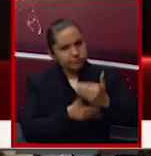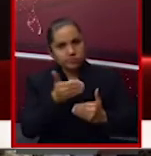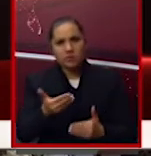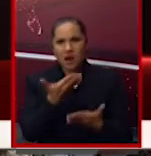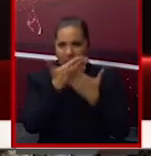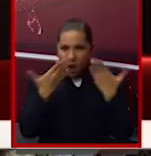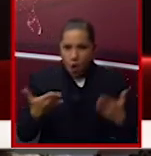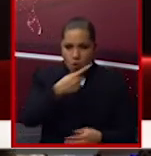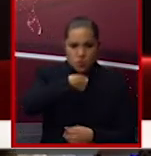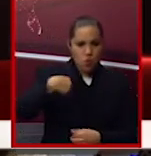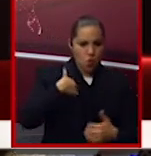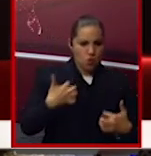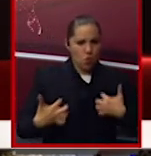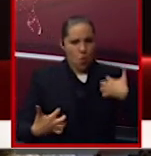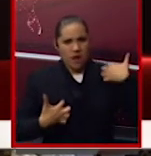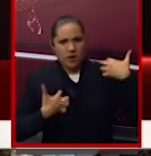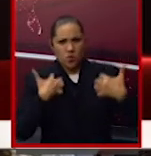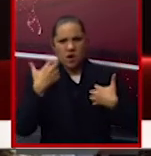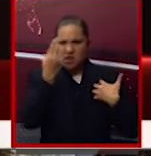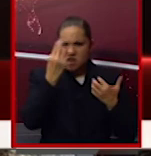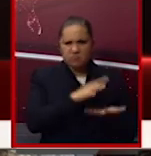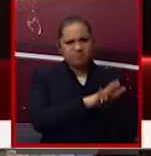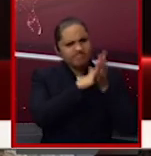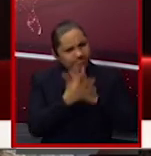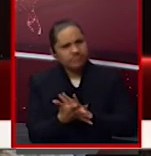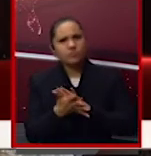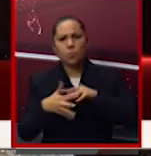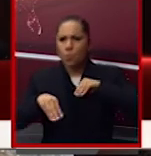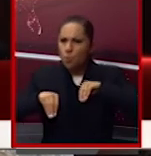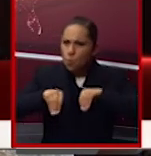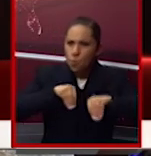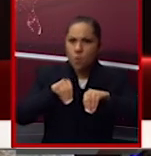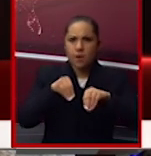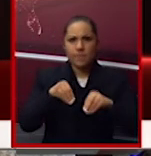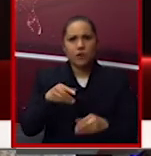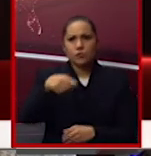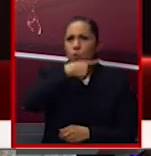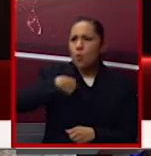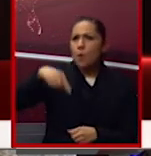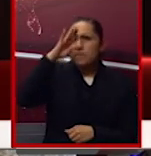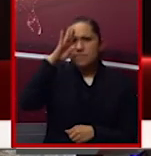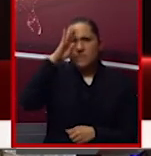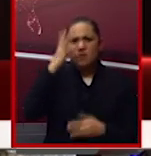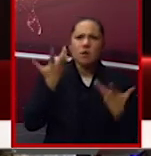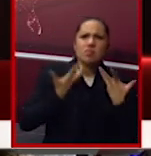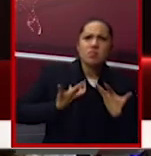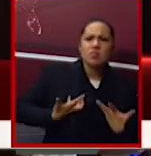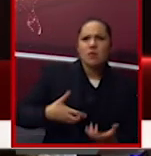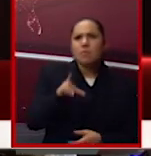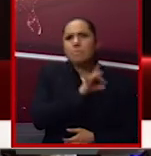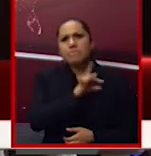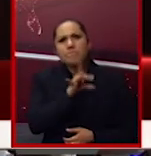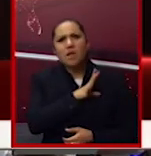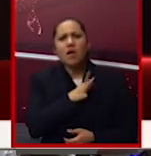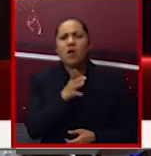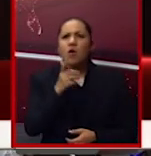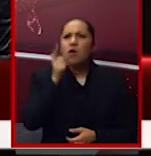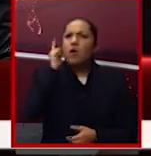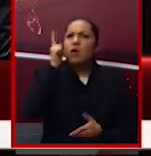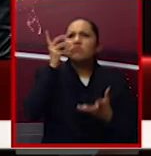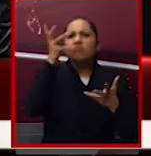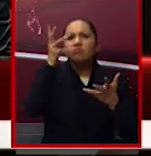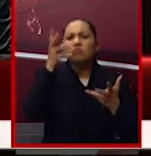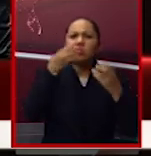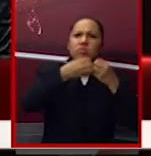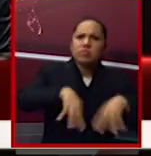se convierta en lucha organizada. Prohibido perder la fe o sufrir espasmos de miedo. Prohibido rendirse